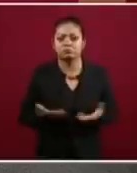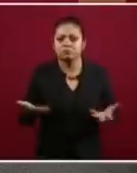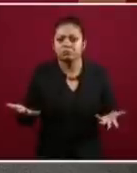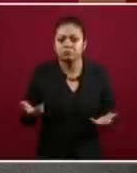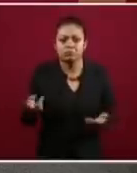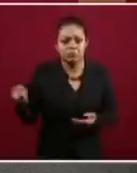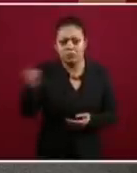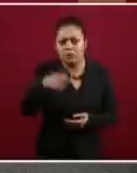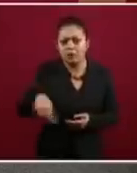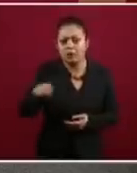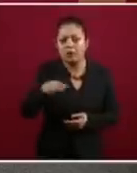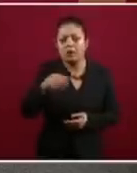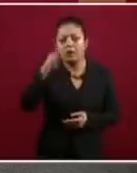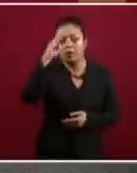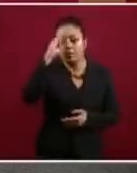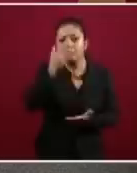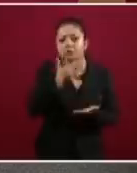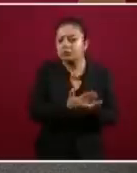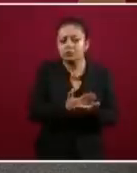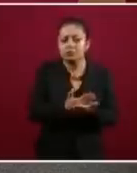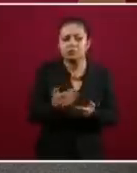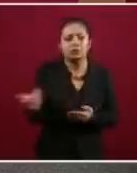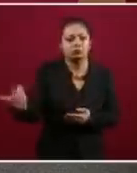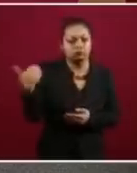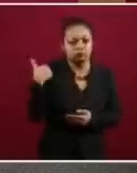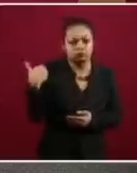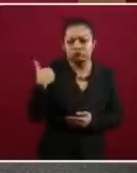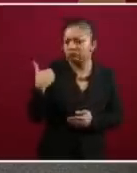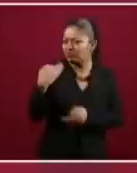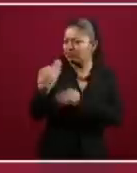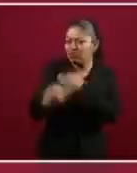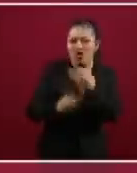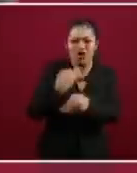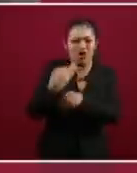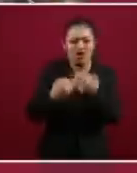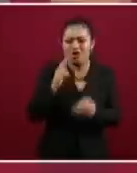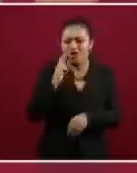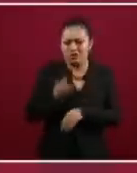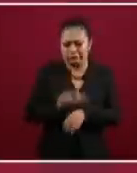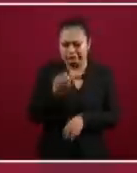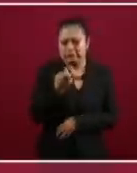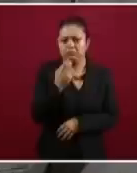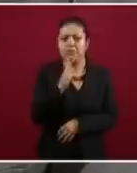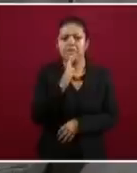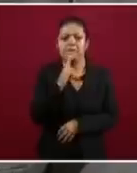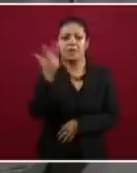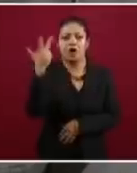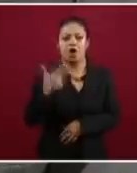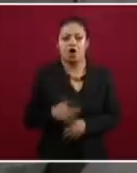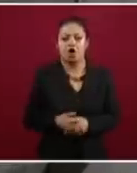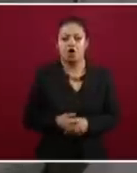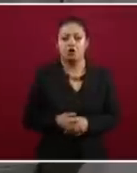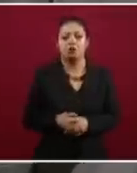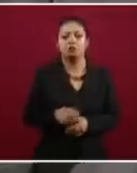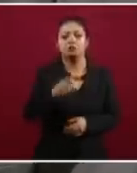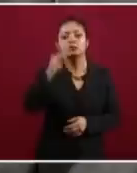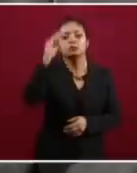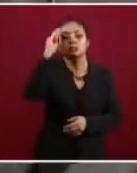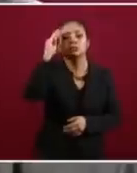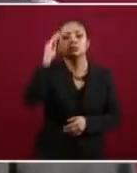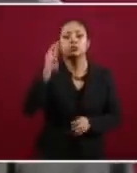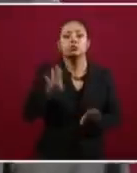darle seguimiento al proceso, todos. Eso es mejor que esos